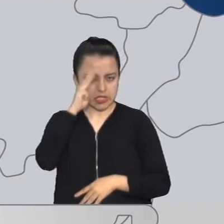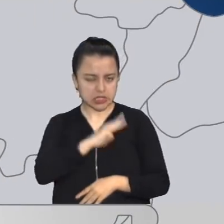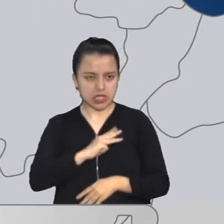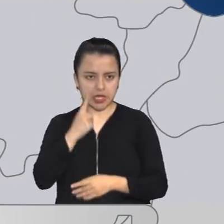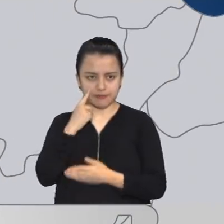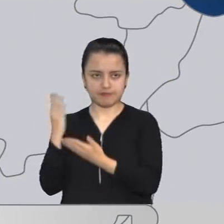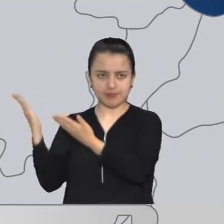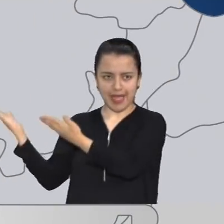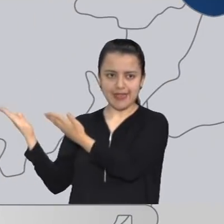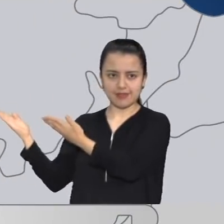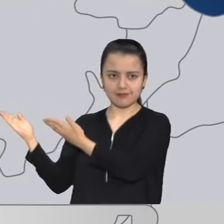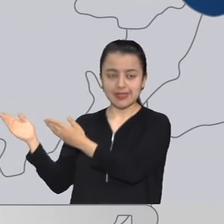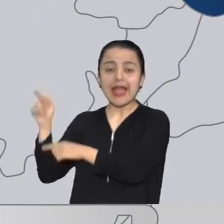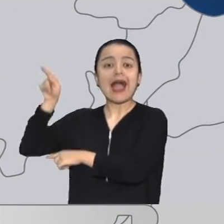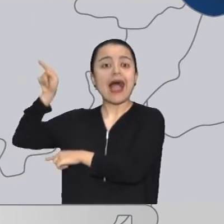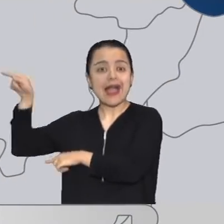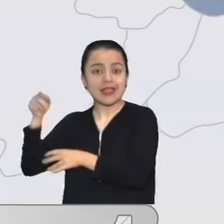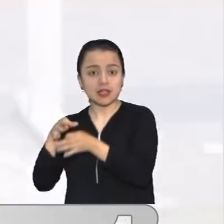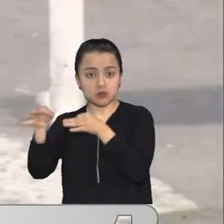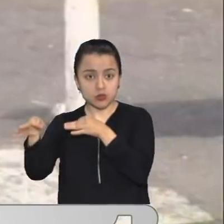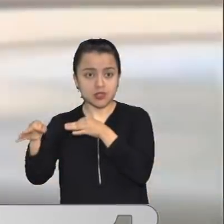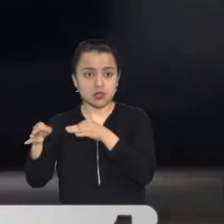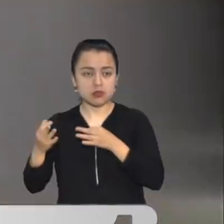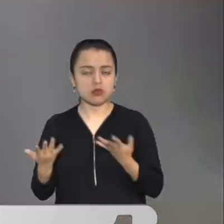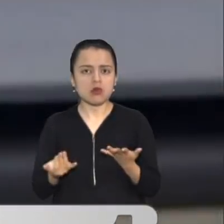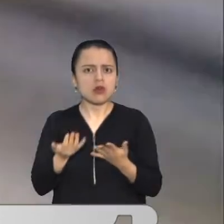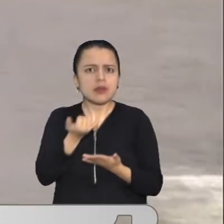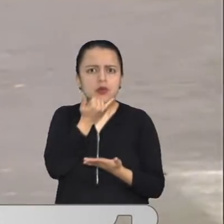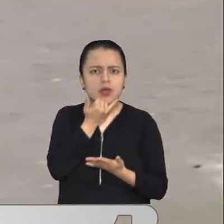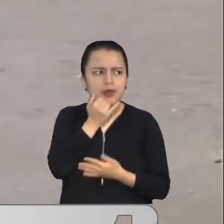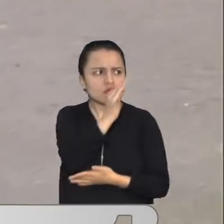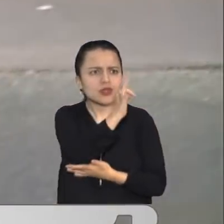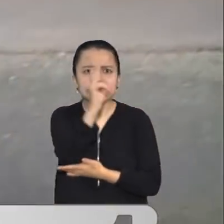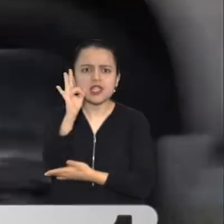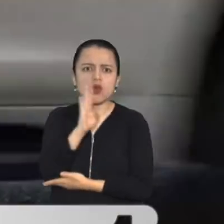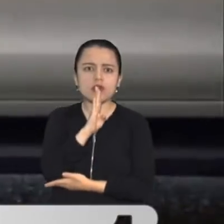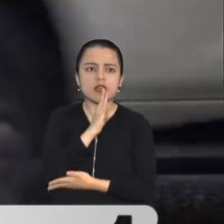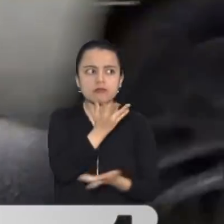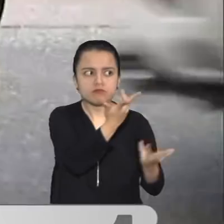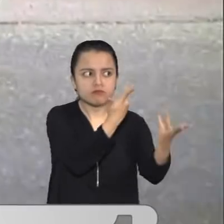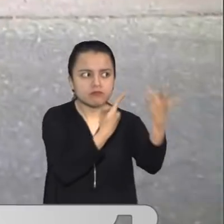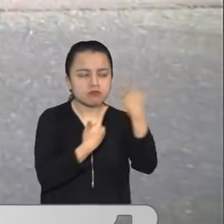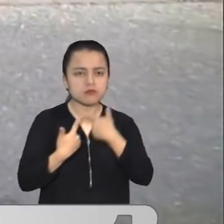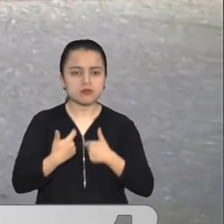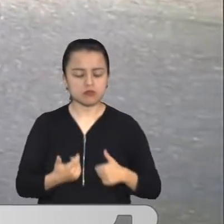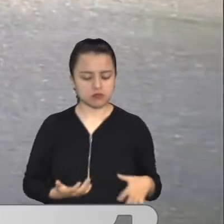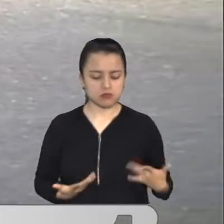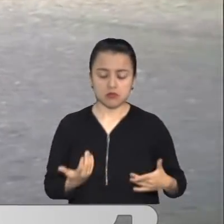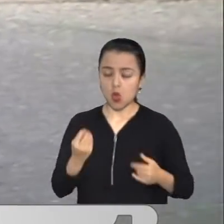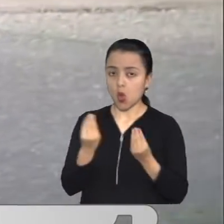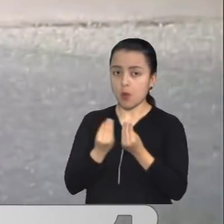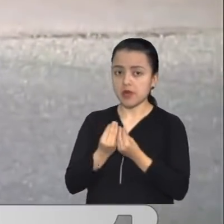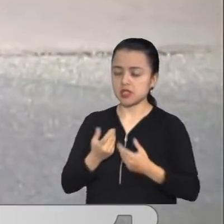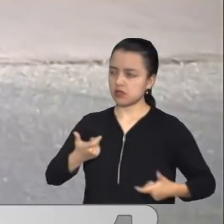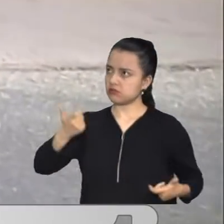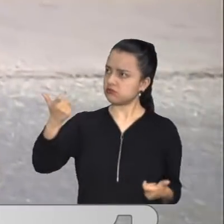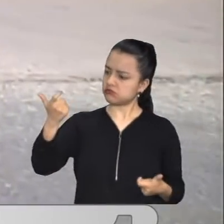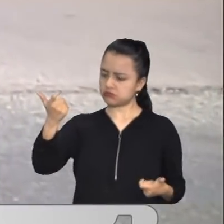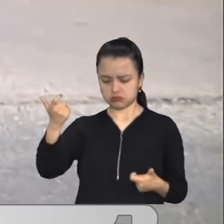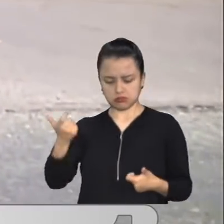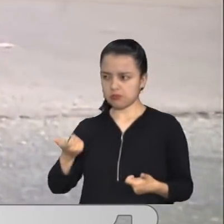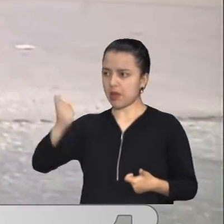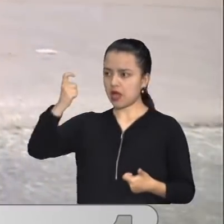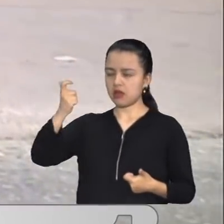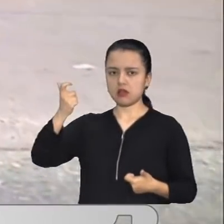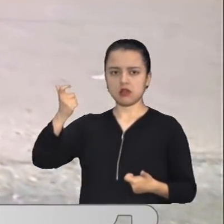de Amalfi, Antioquia. Según información preliminar, uno de sus compañeros accionó su arma de dotación. Se investigan las